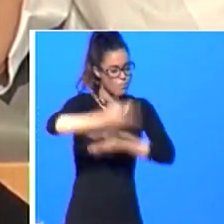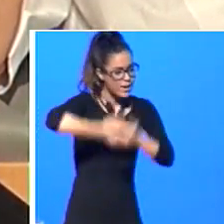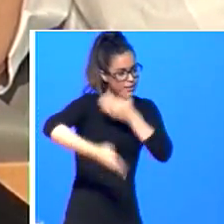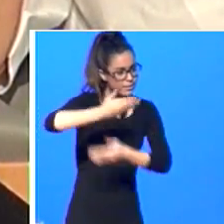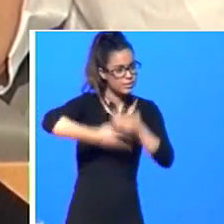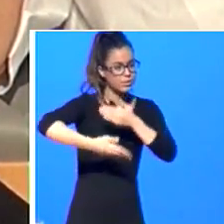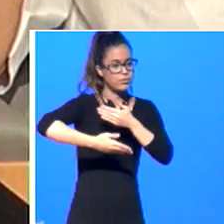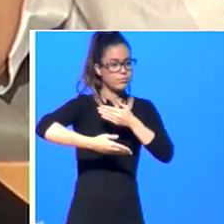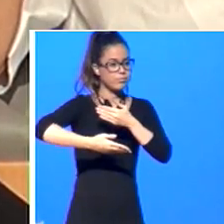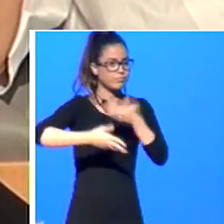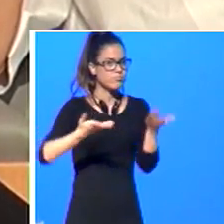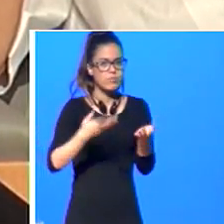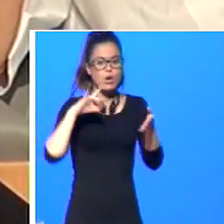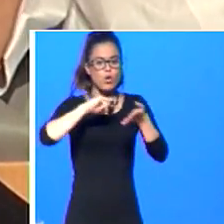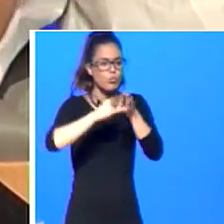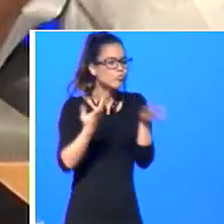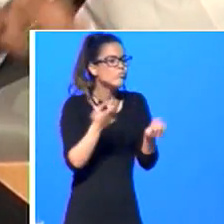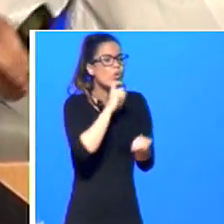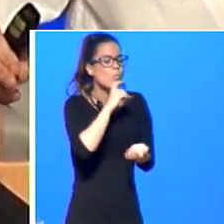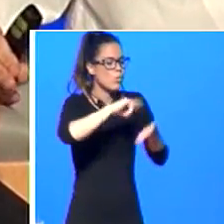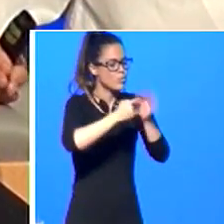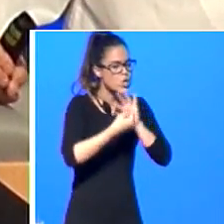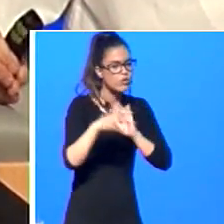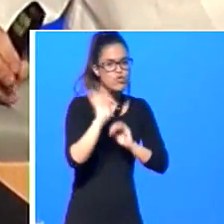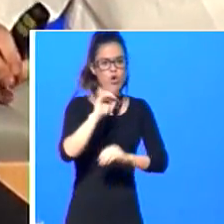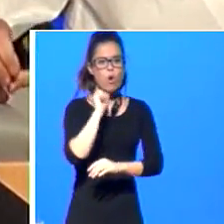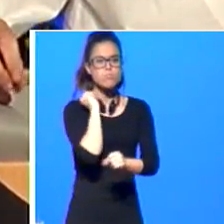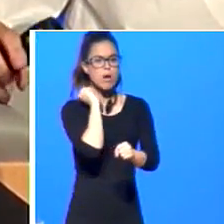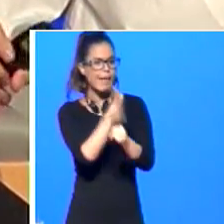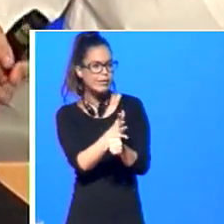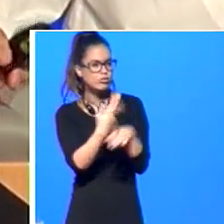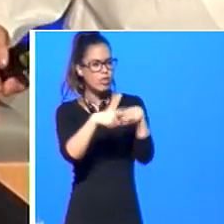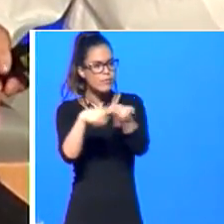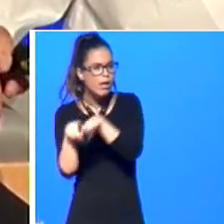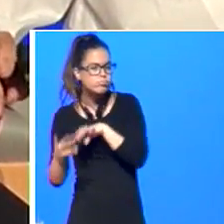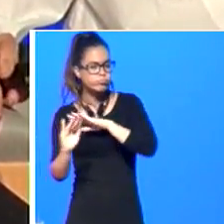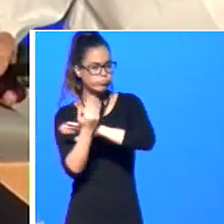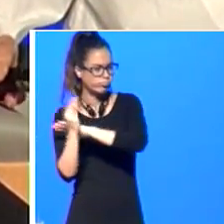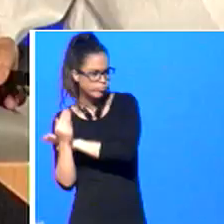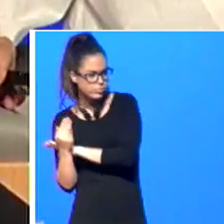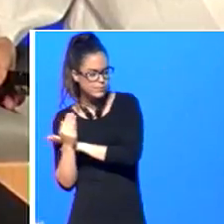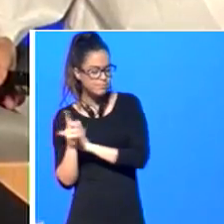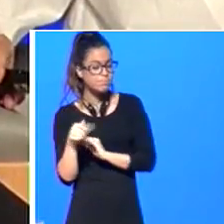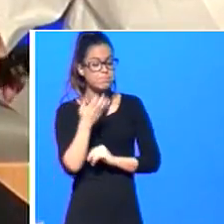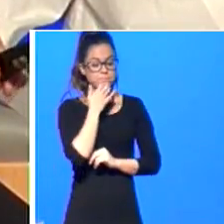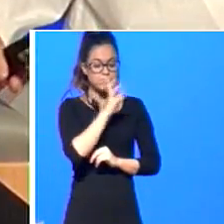el aprendizaje a partir de proyectos, a partir de retos. Teniendo en cuenta estos aspectos,